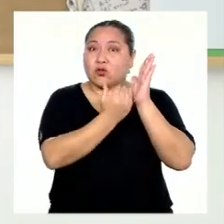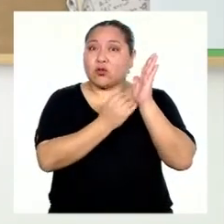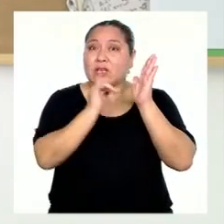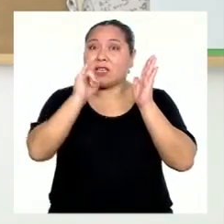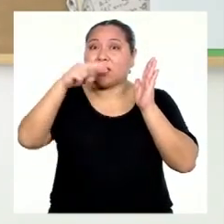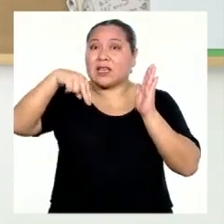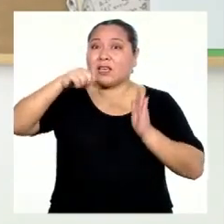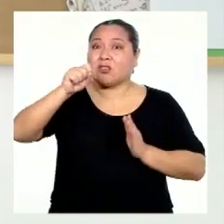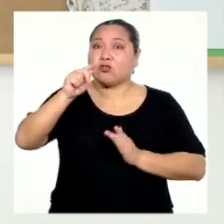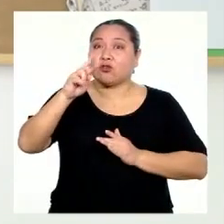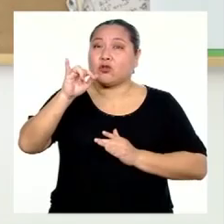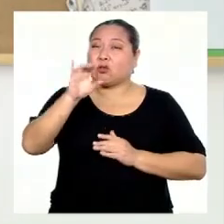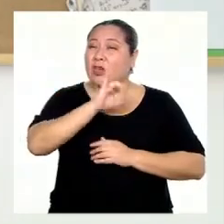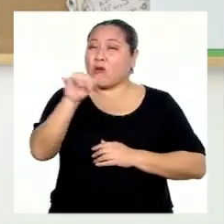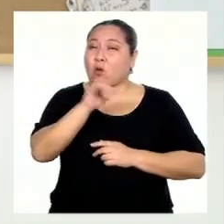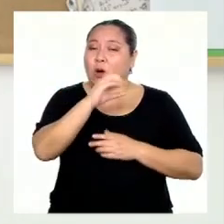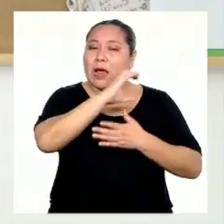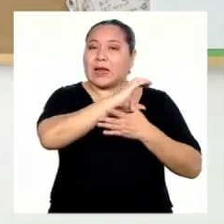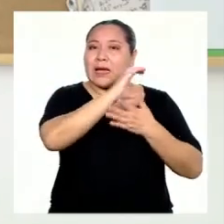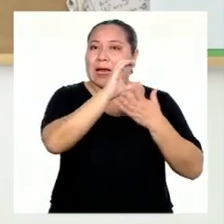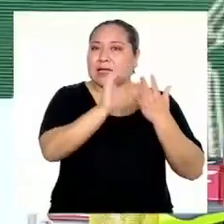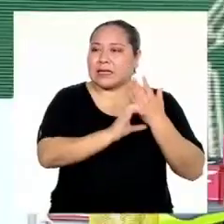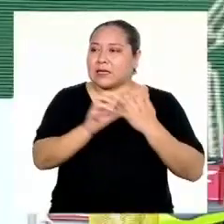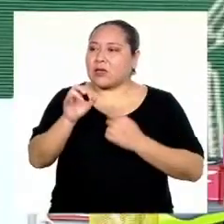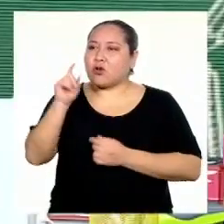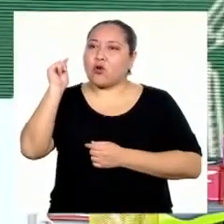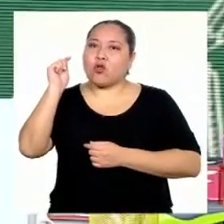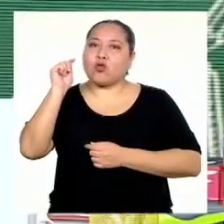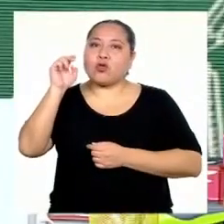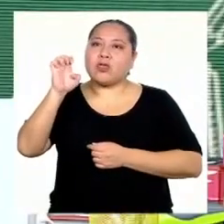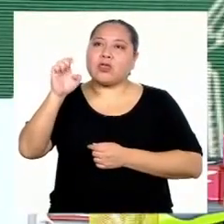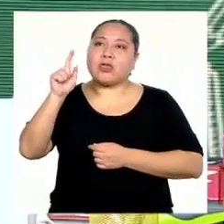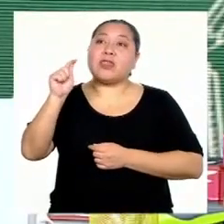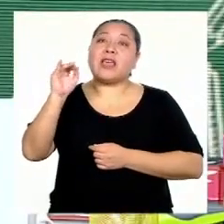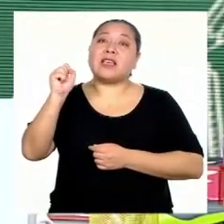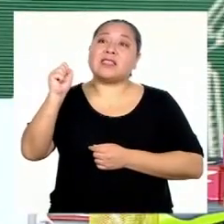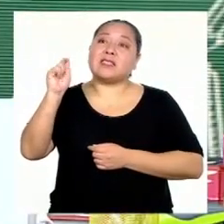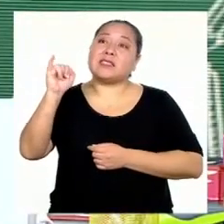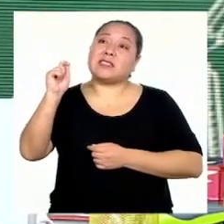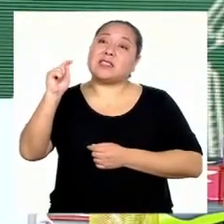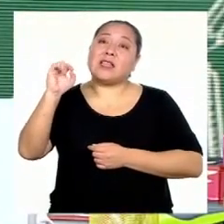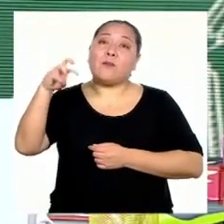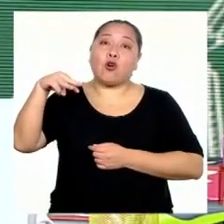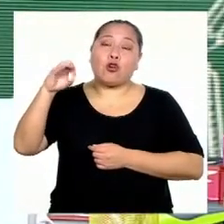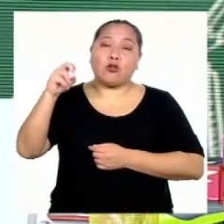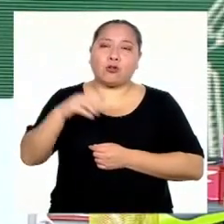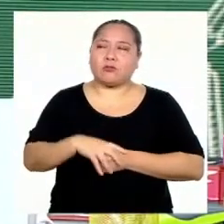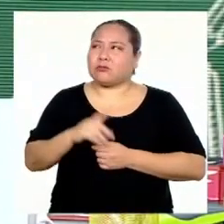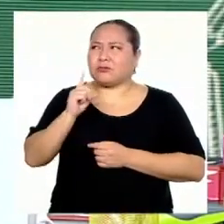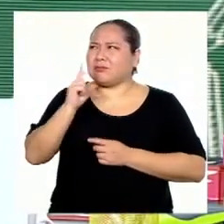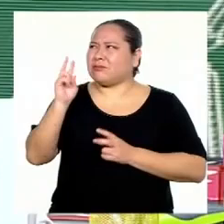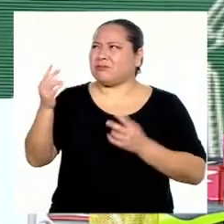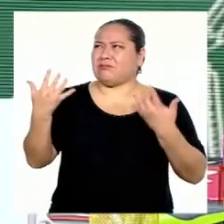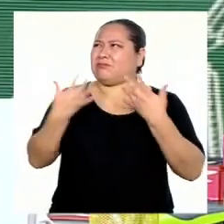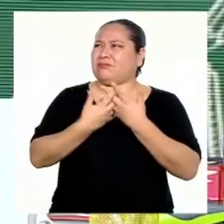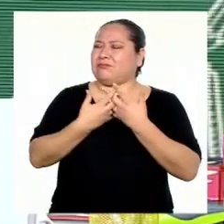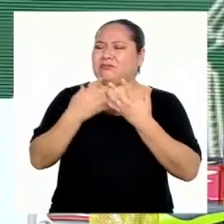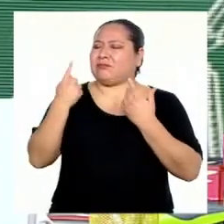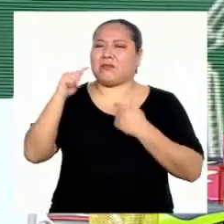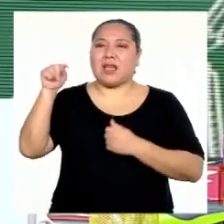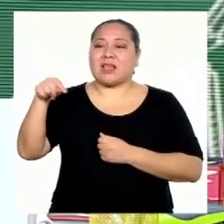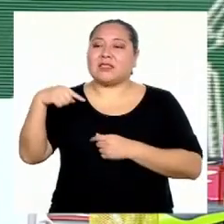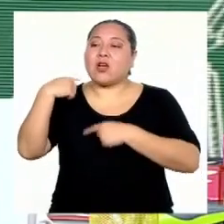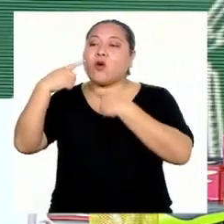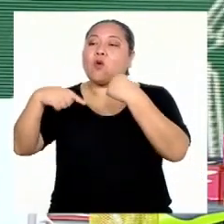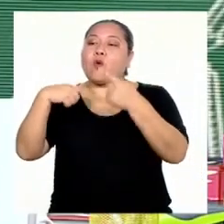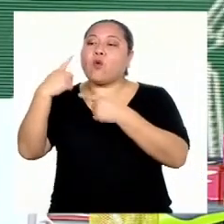mismas características que un testimonio? No lo creo. Como ya vimos, el testimonio narra hechos que hemos vivido